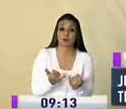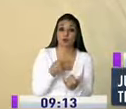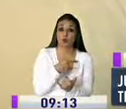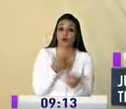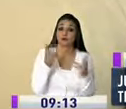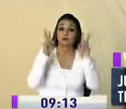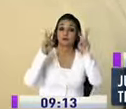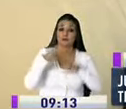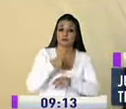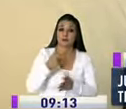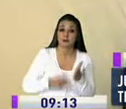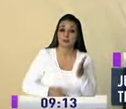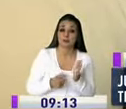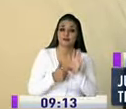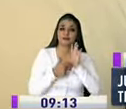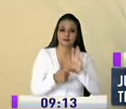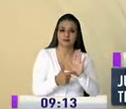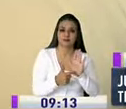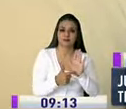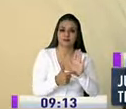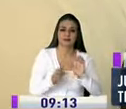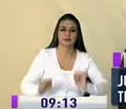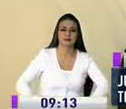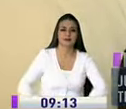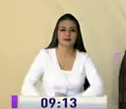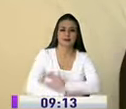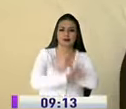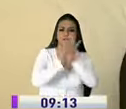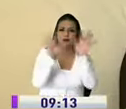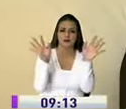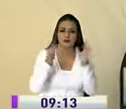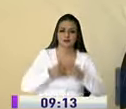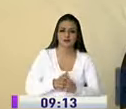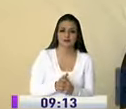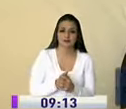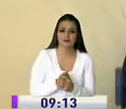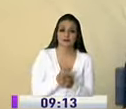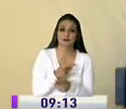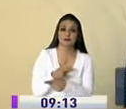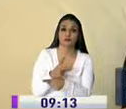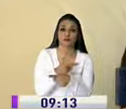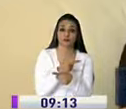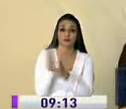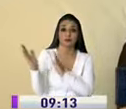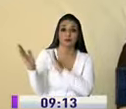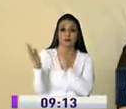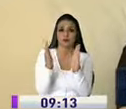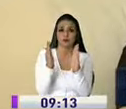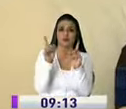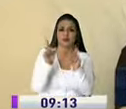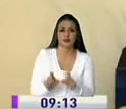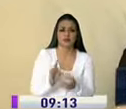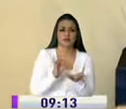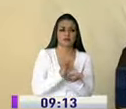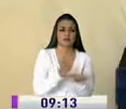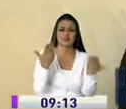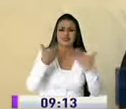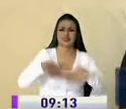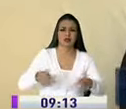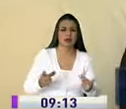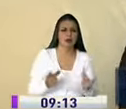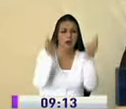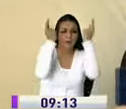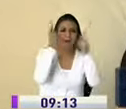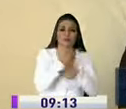caso demuestra de manera diáfana que el Consejo de Transición debe destituir ya,